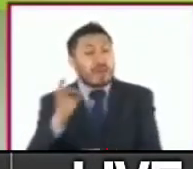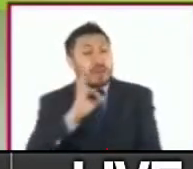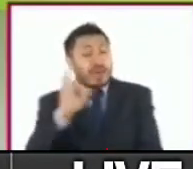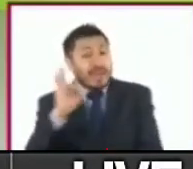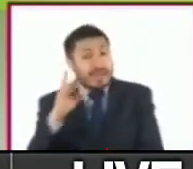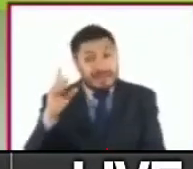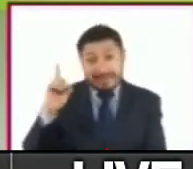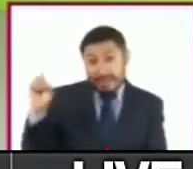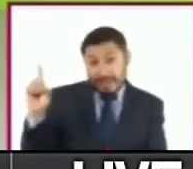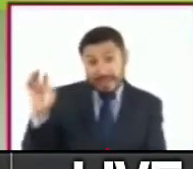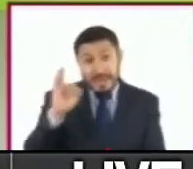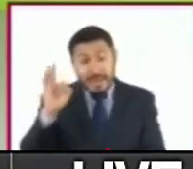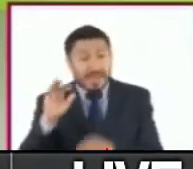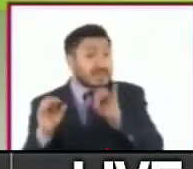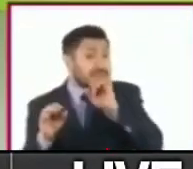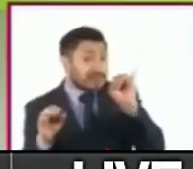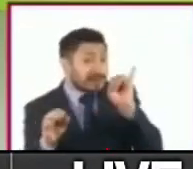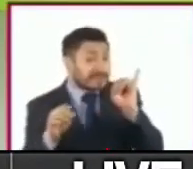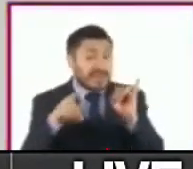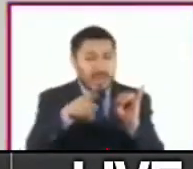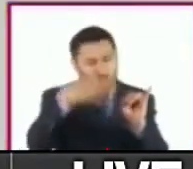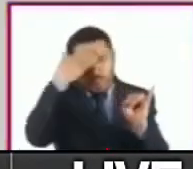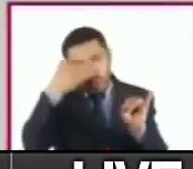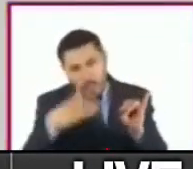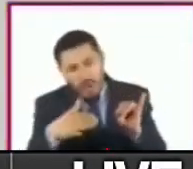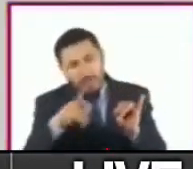¿eh? Así es, comencemos.